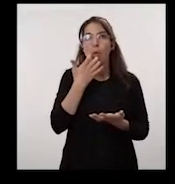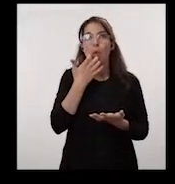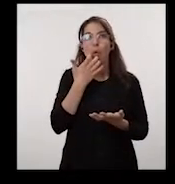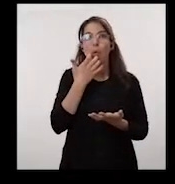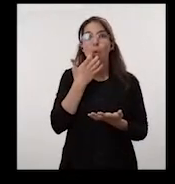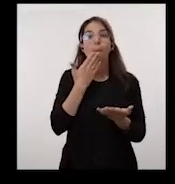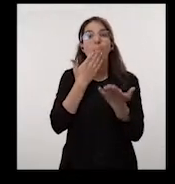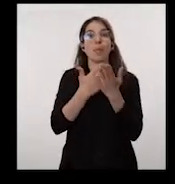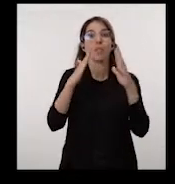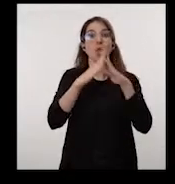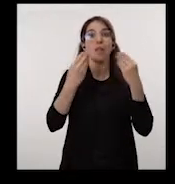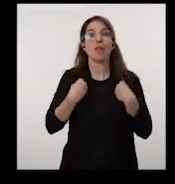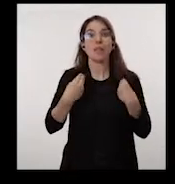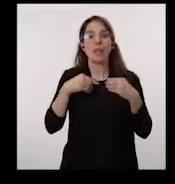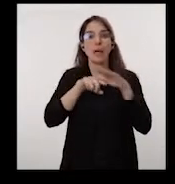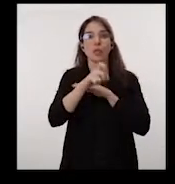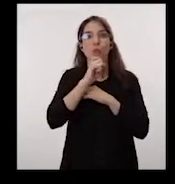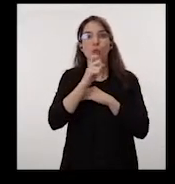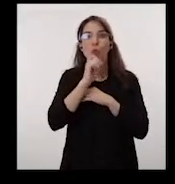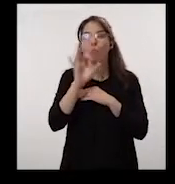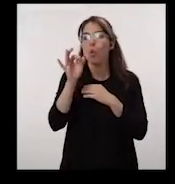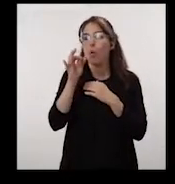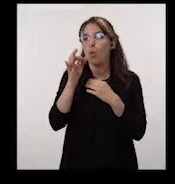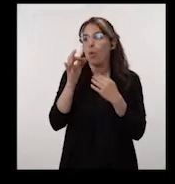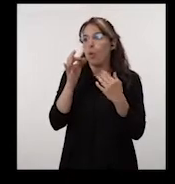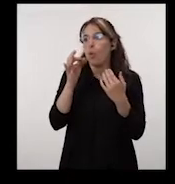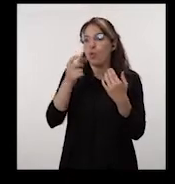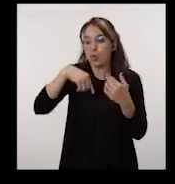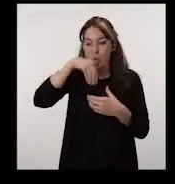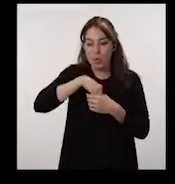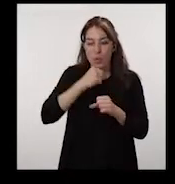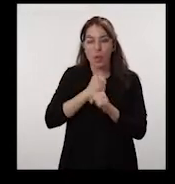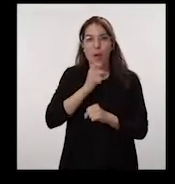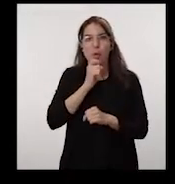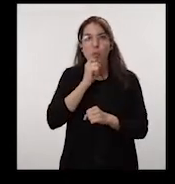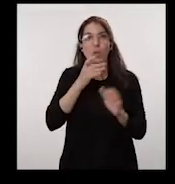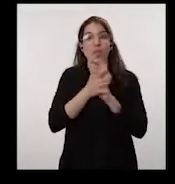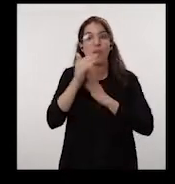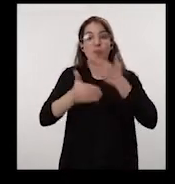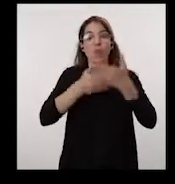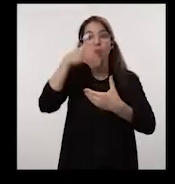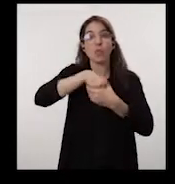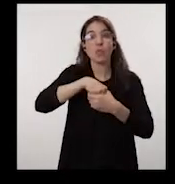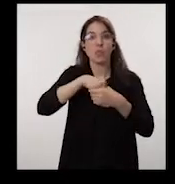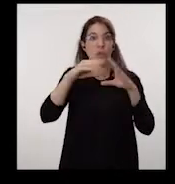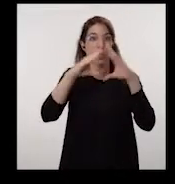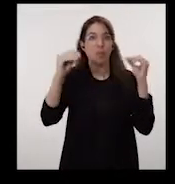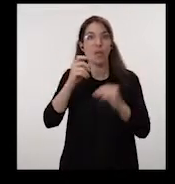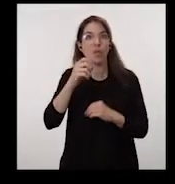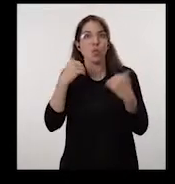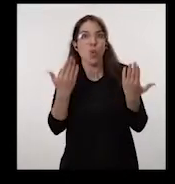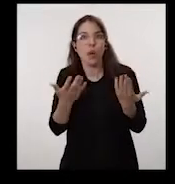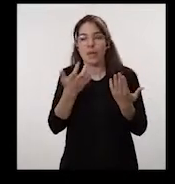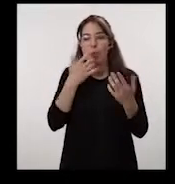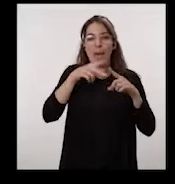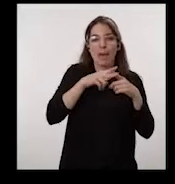un permiso de residencia un visado o cómo trabajamos internamente cuáles son los procedimientos de internos de la universidad sus